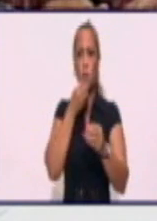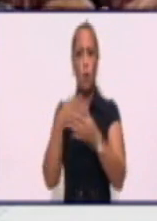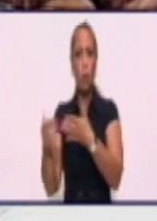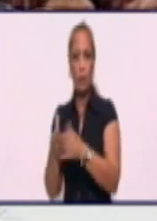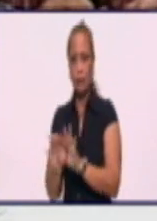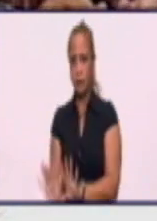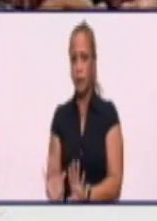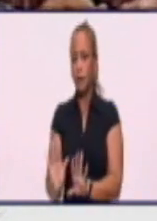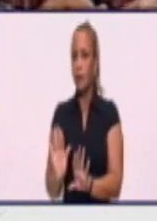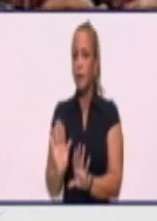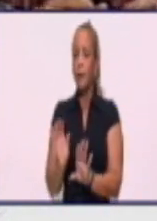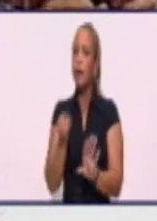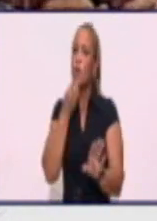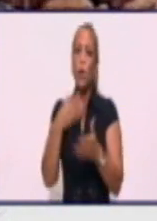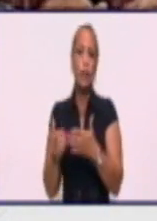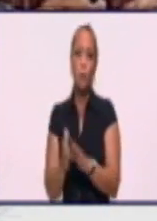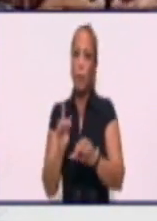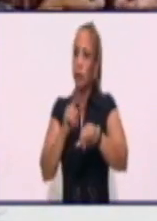momento todos somos contacto.